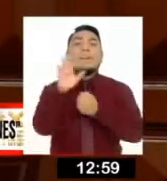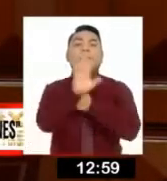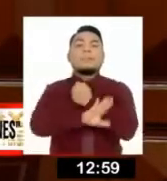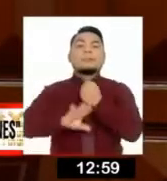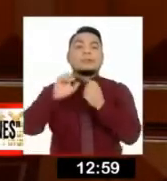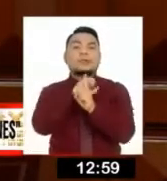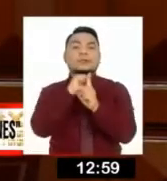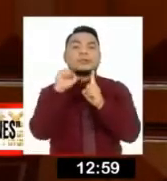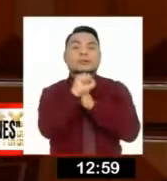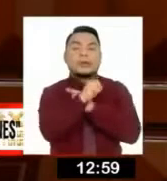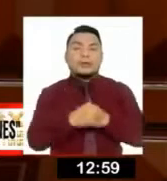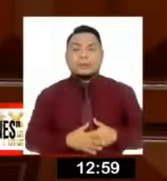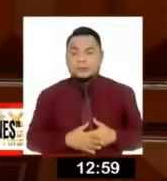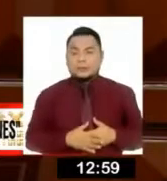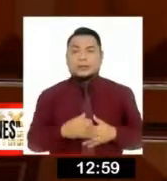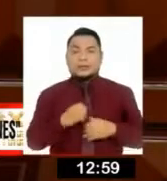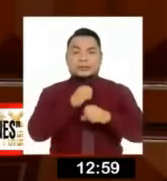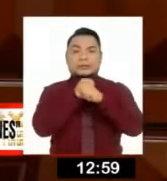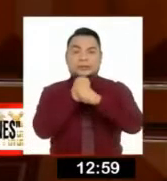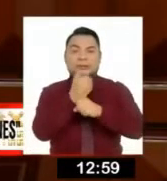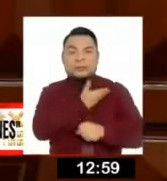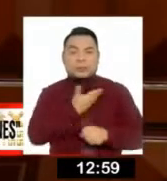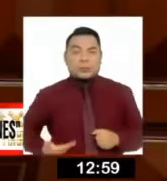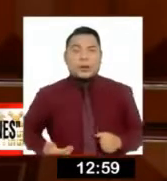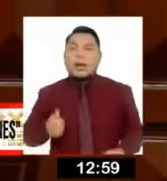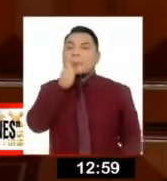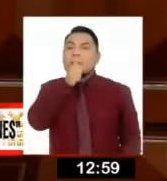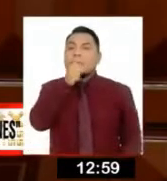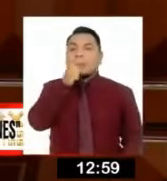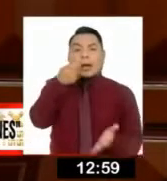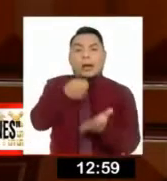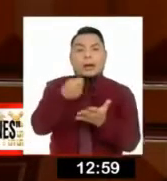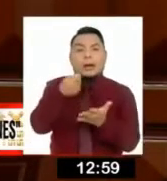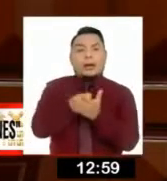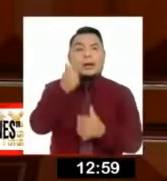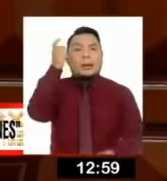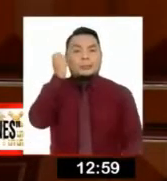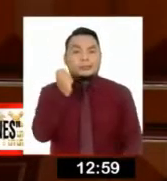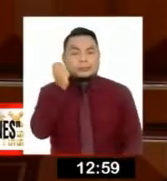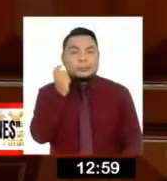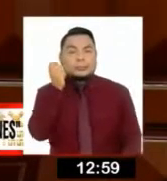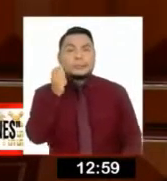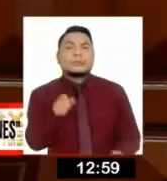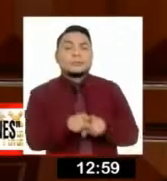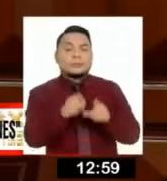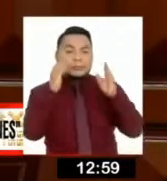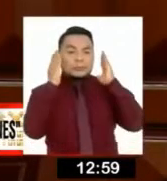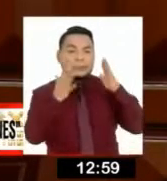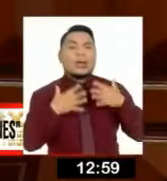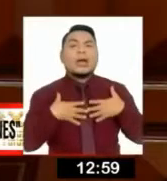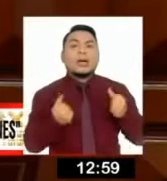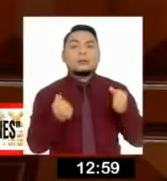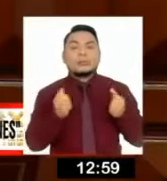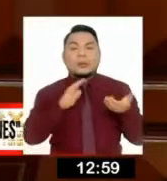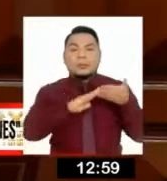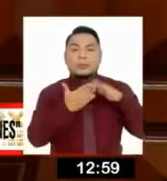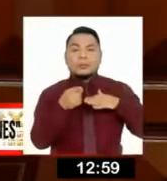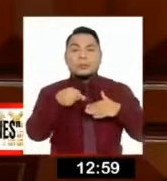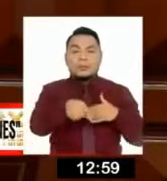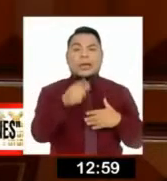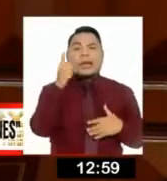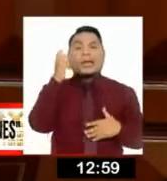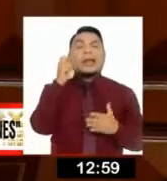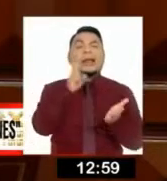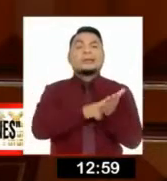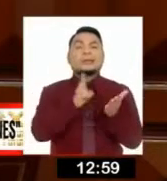social, los sistemas públicos y privados de pensiones, así como la atención de la salud de la población en ESalud